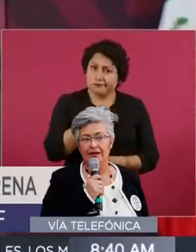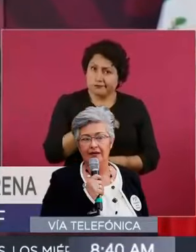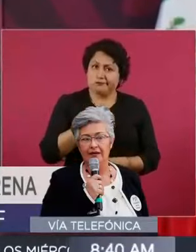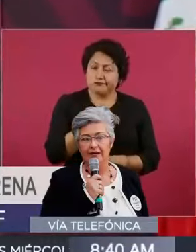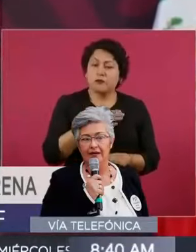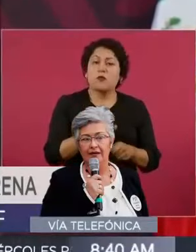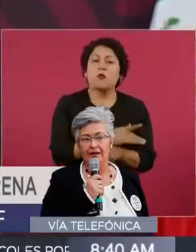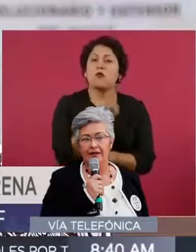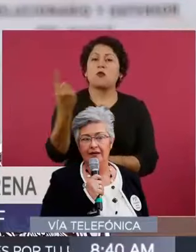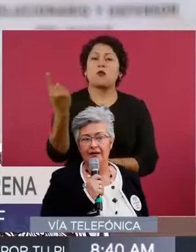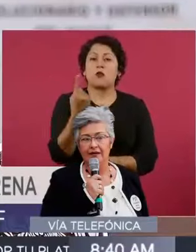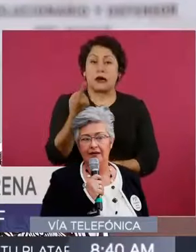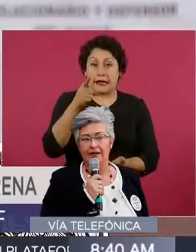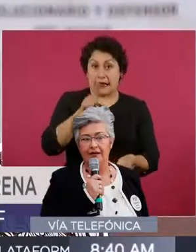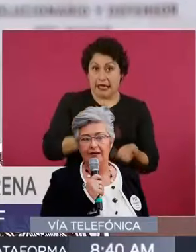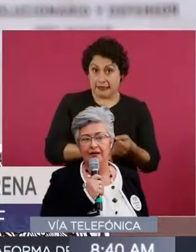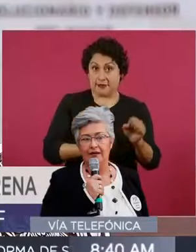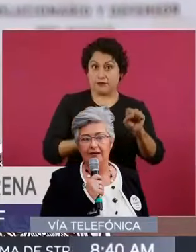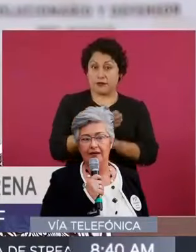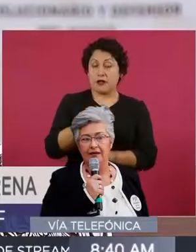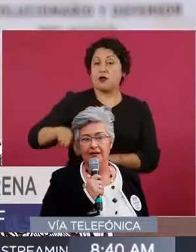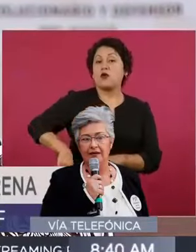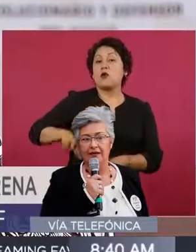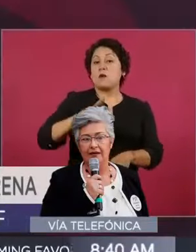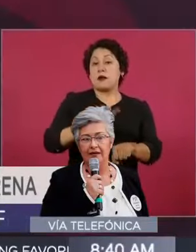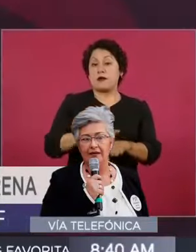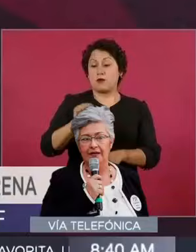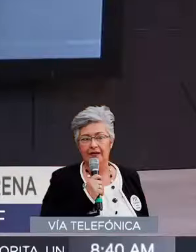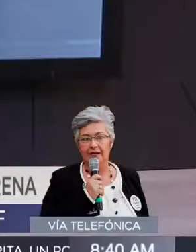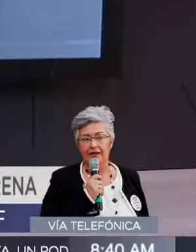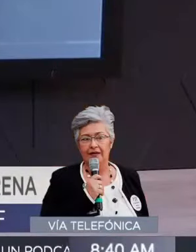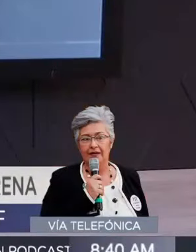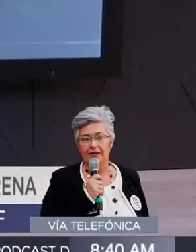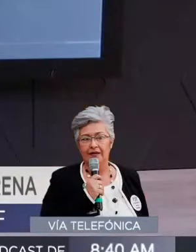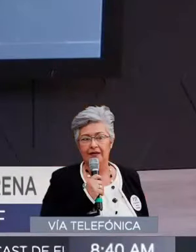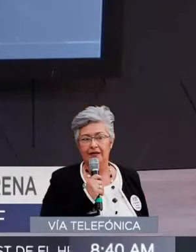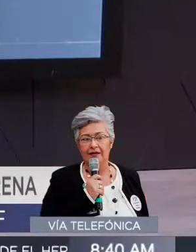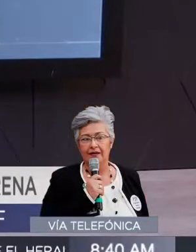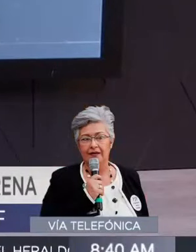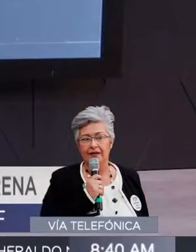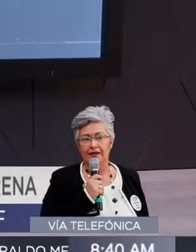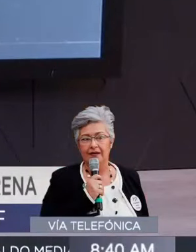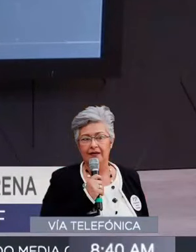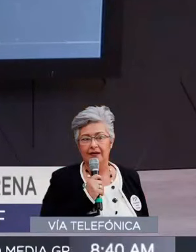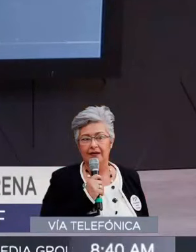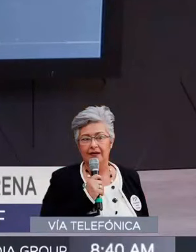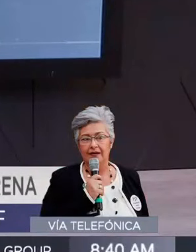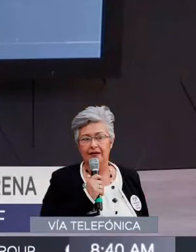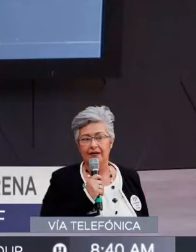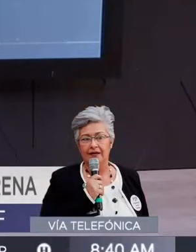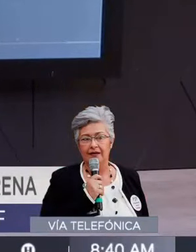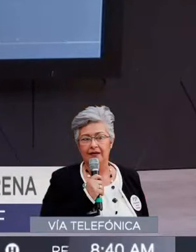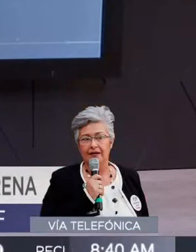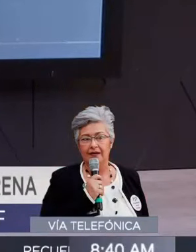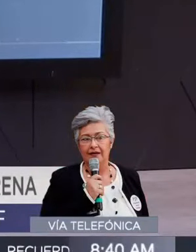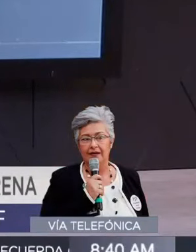en contra de lo que estamos luchando. Ya. Pues estamos en contacto y pendientes de todos estos movimientos, manifestaciones y del